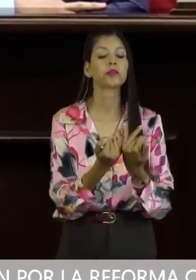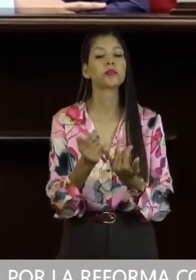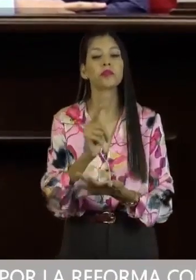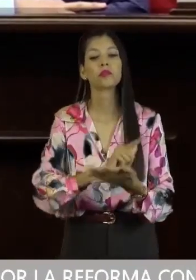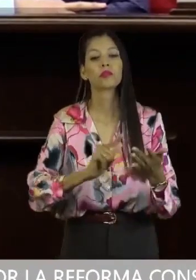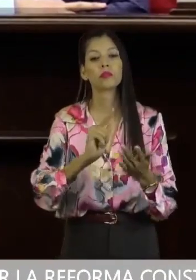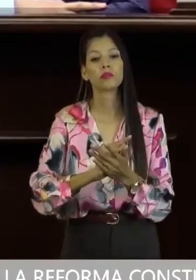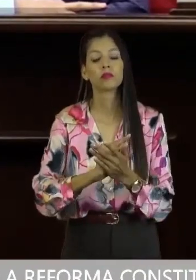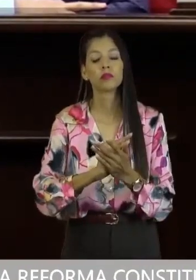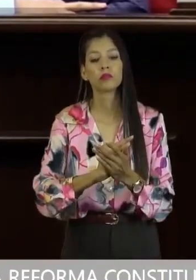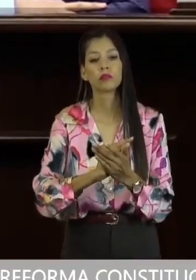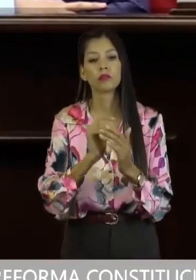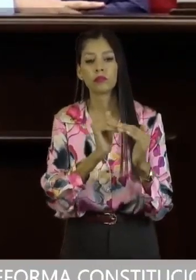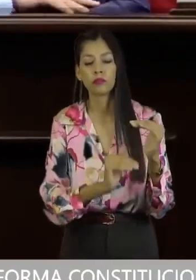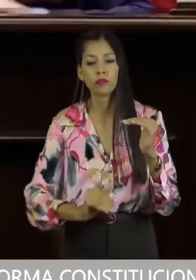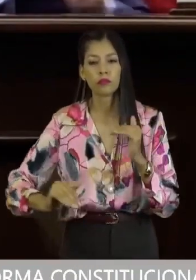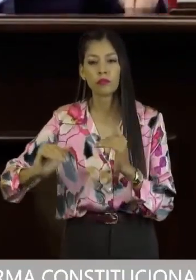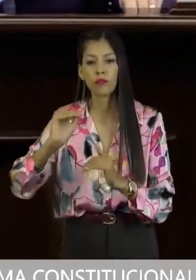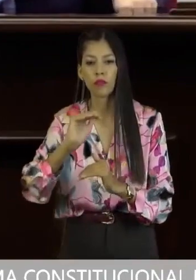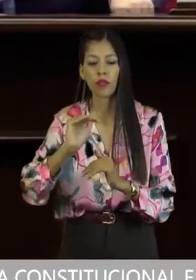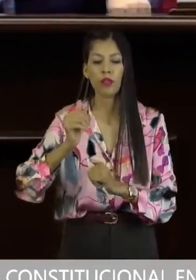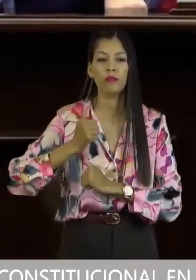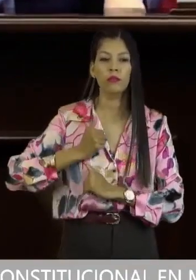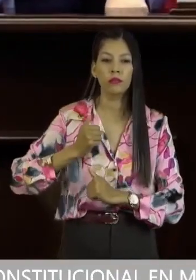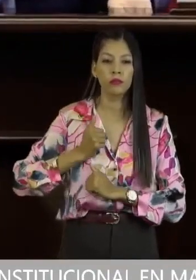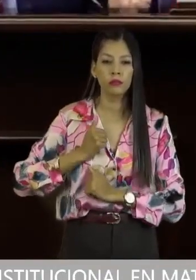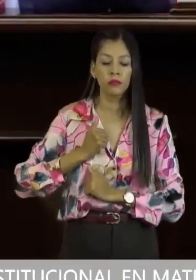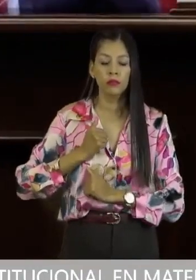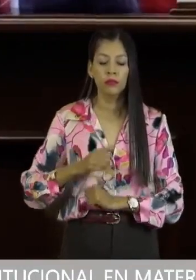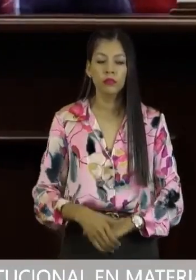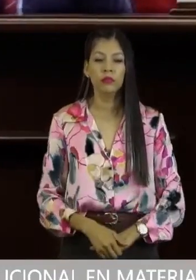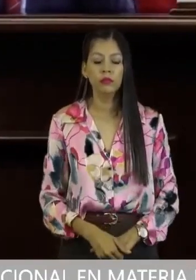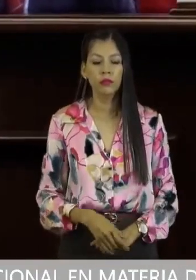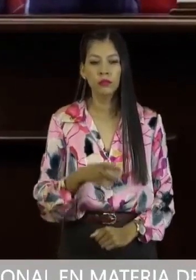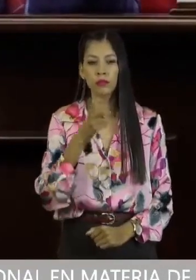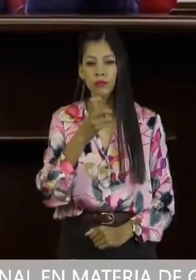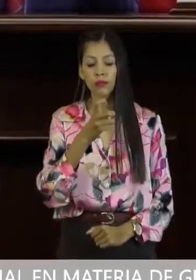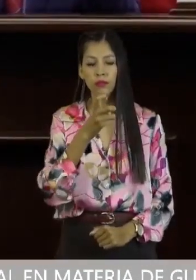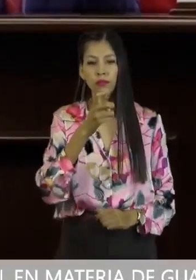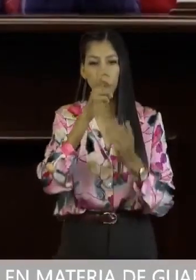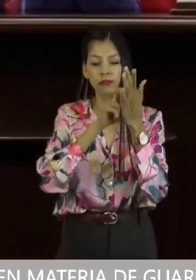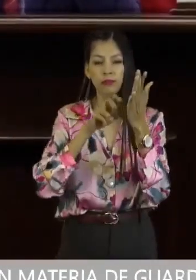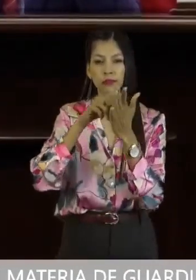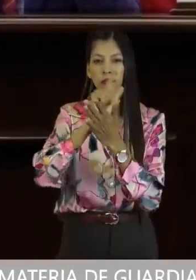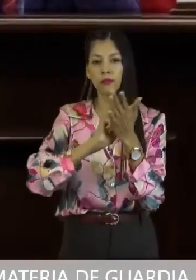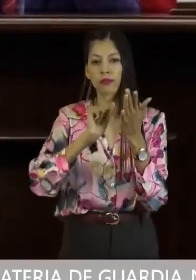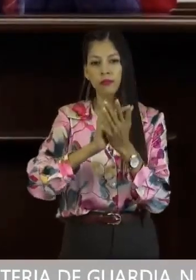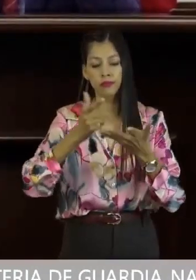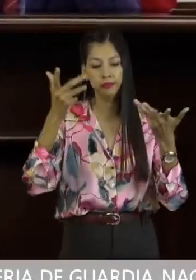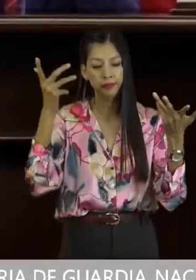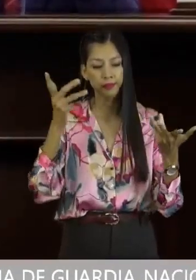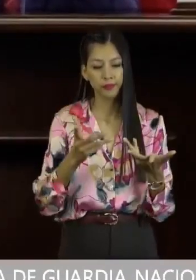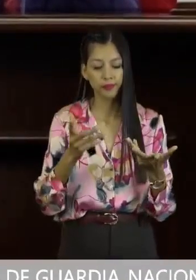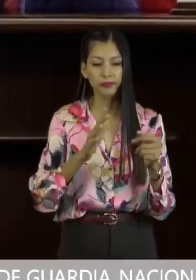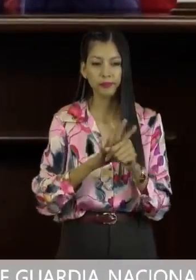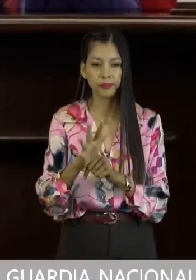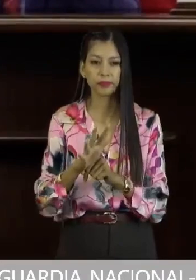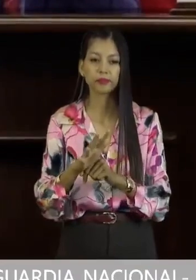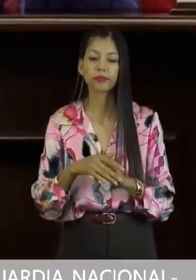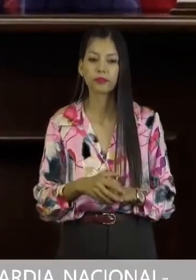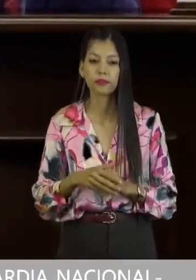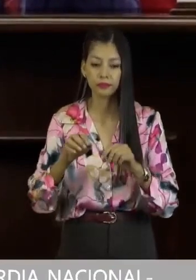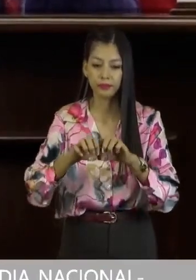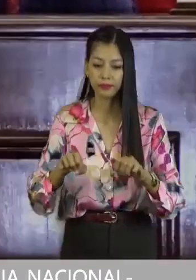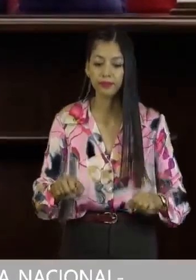Ascensos de las Fuerzas Armadas. Y por esa reforma se creó en la